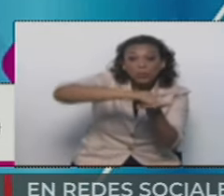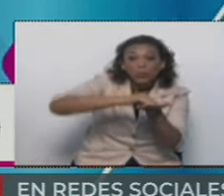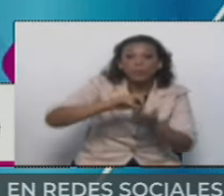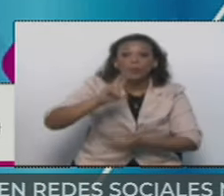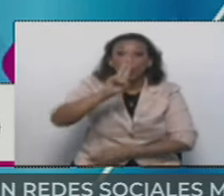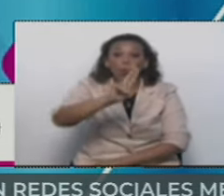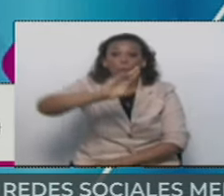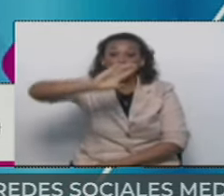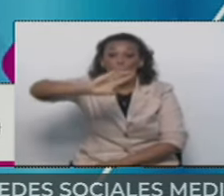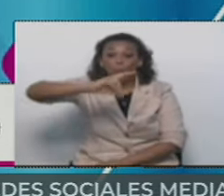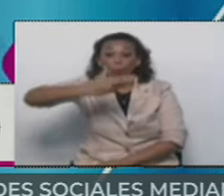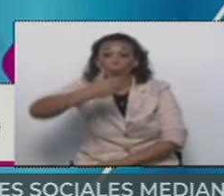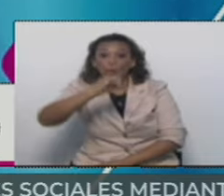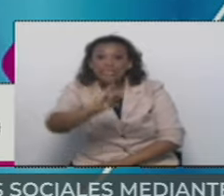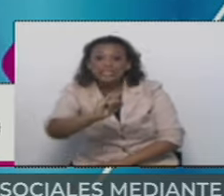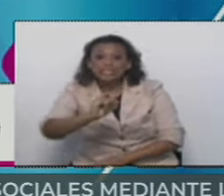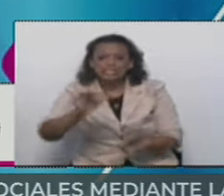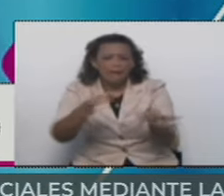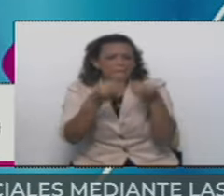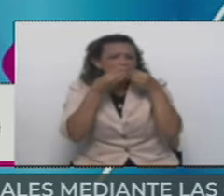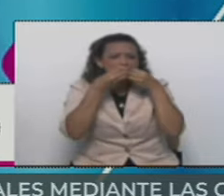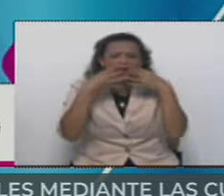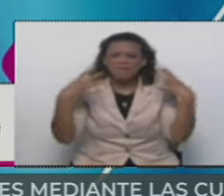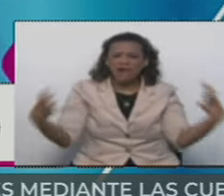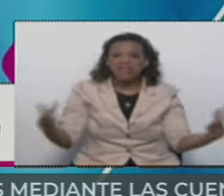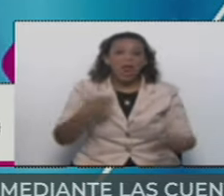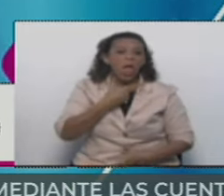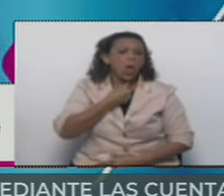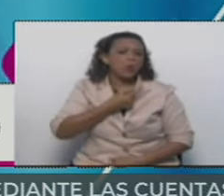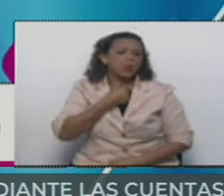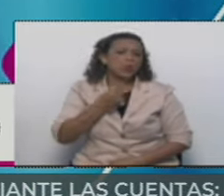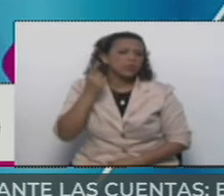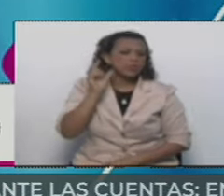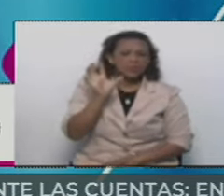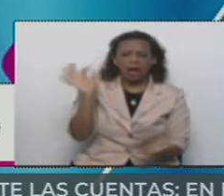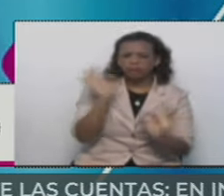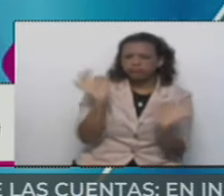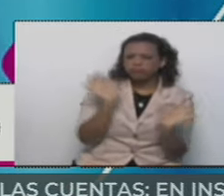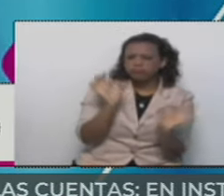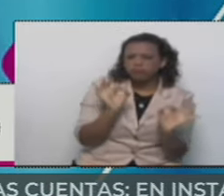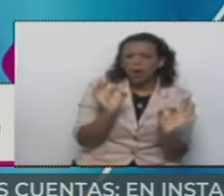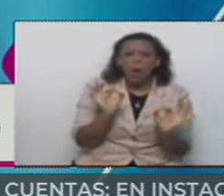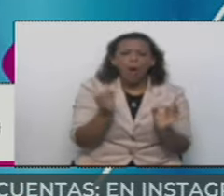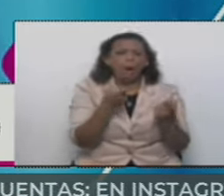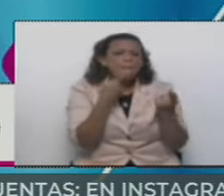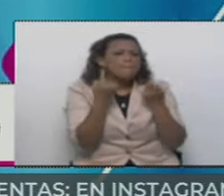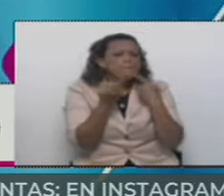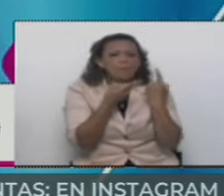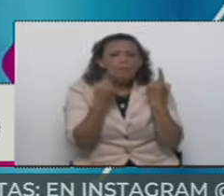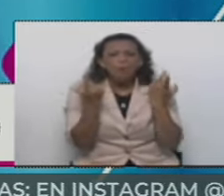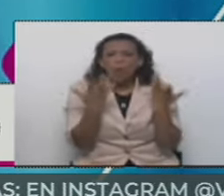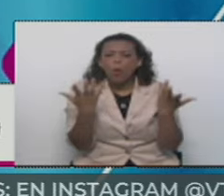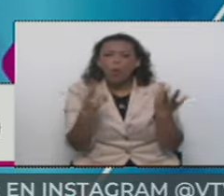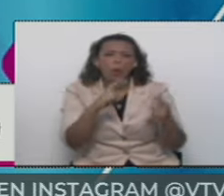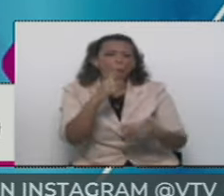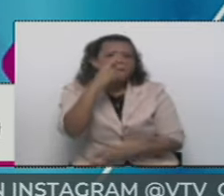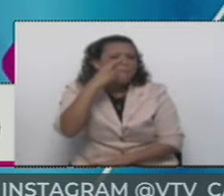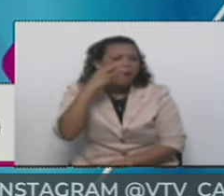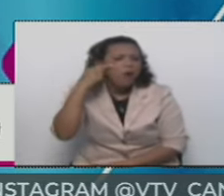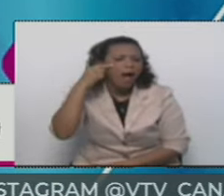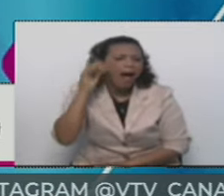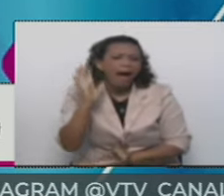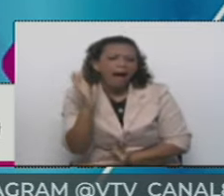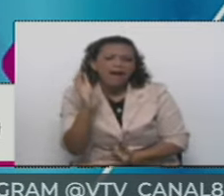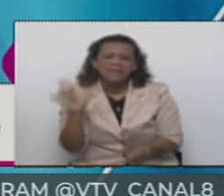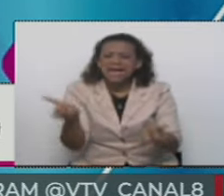Gucci. Unas maletas Gucci, porque ya le gusta color moradito claro, casi